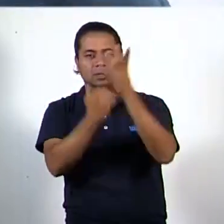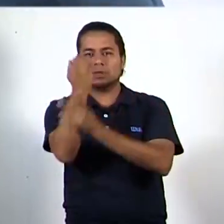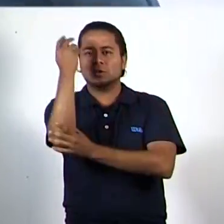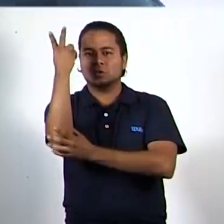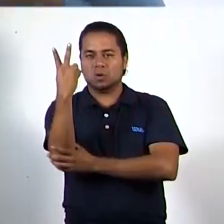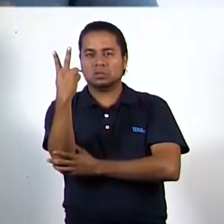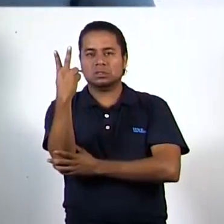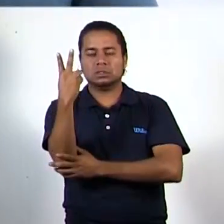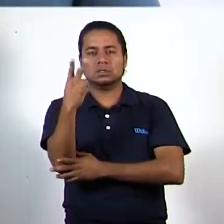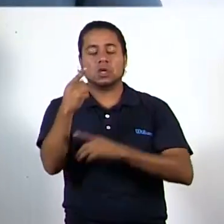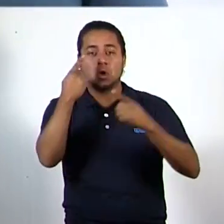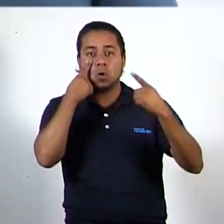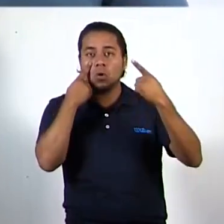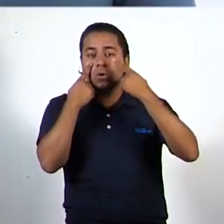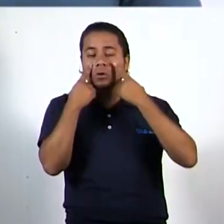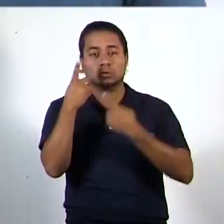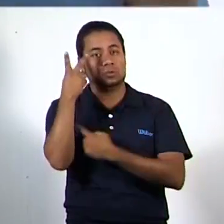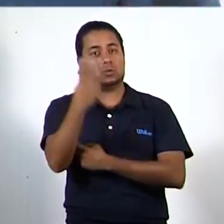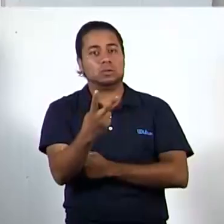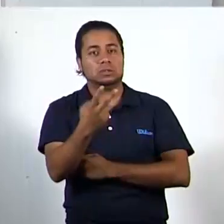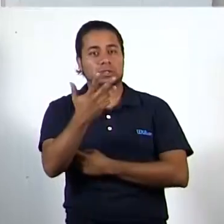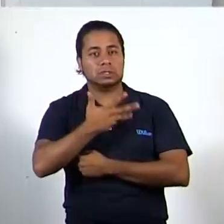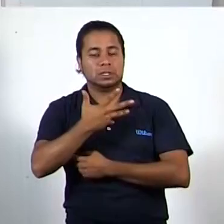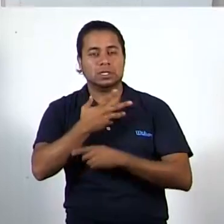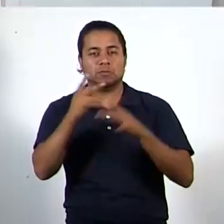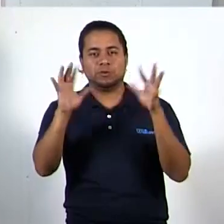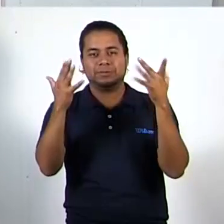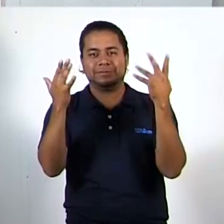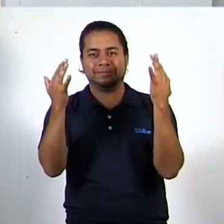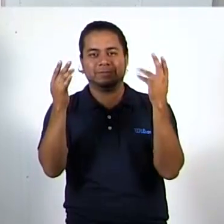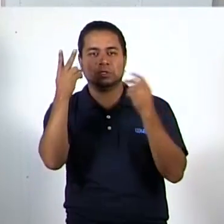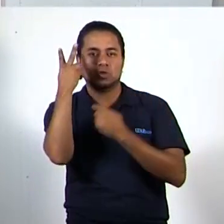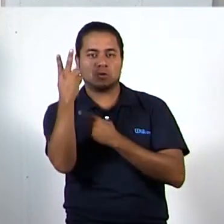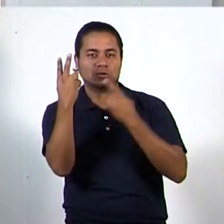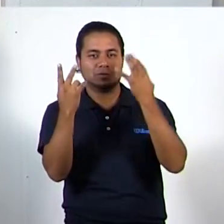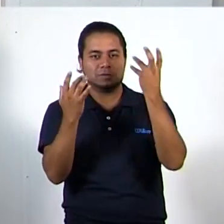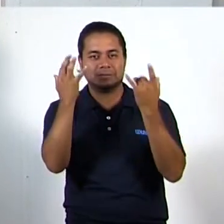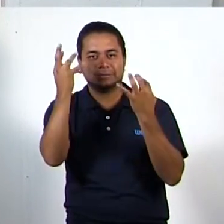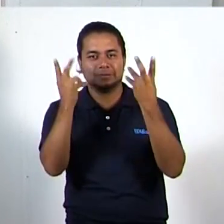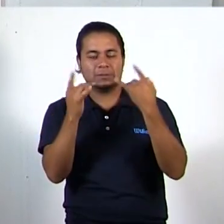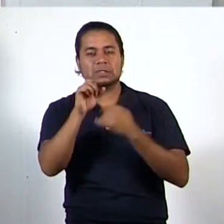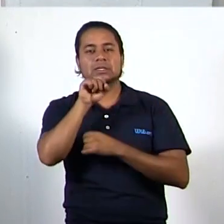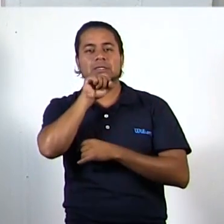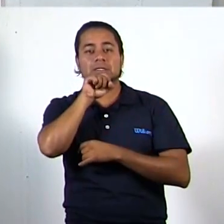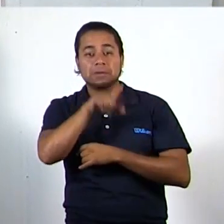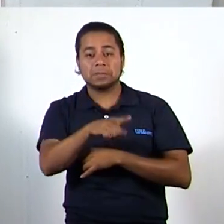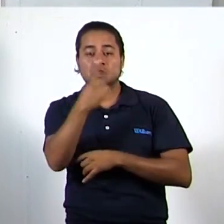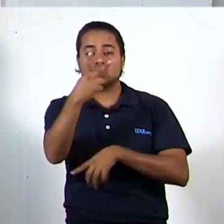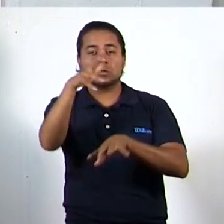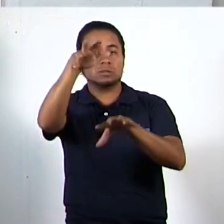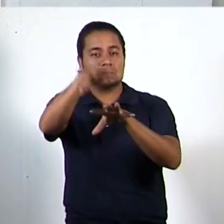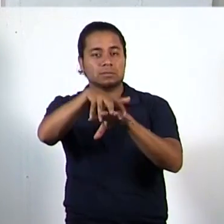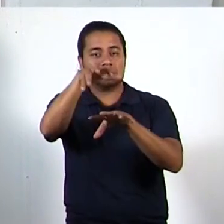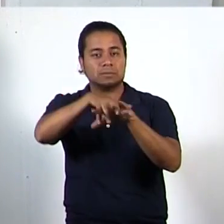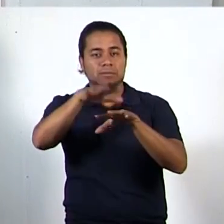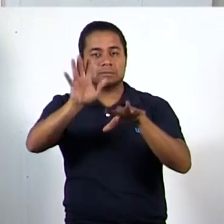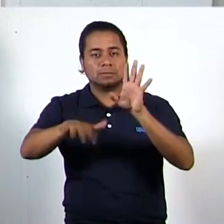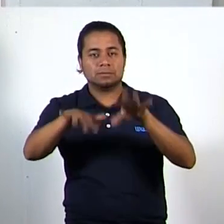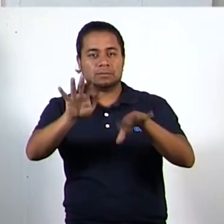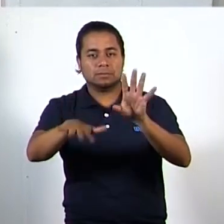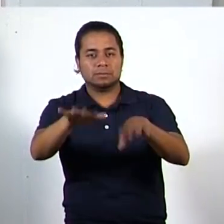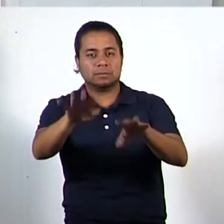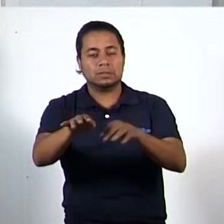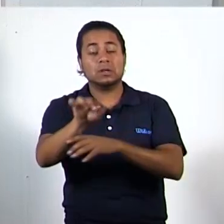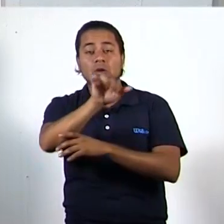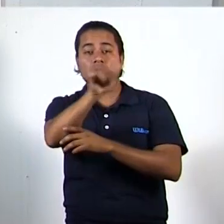tenemos dos ojos, tenemos dos manos, tenemos dos pies. Entonces,